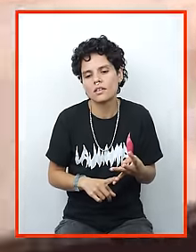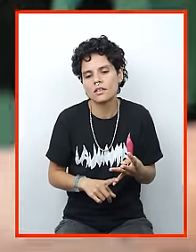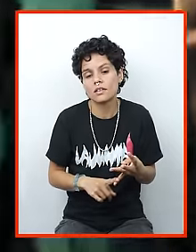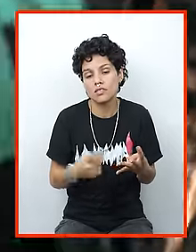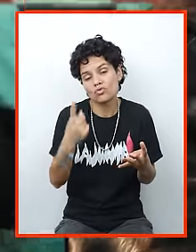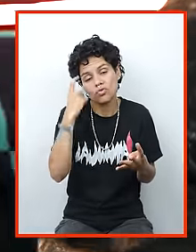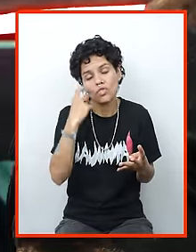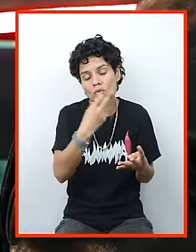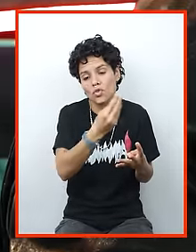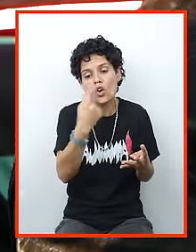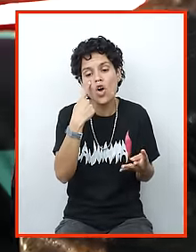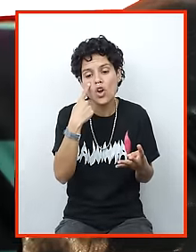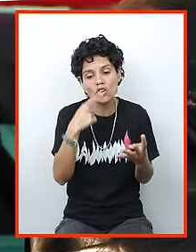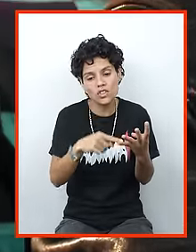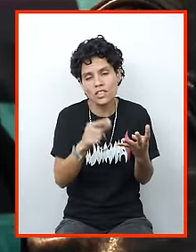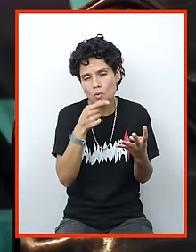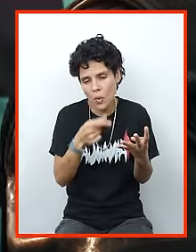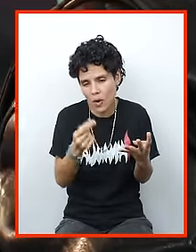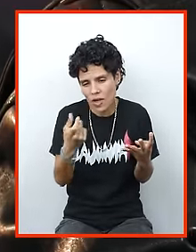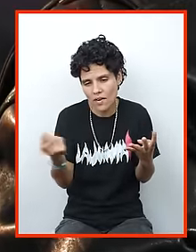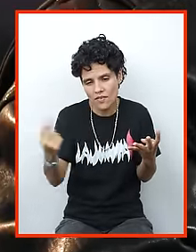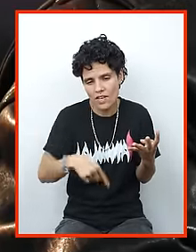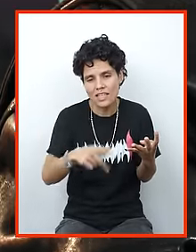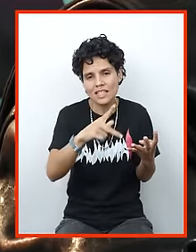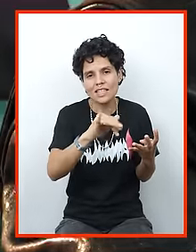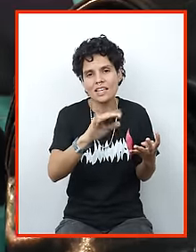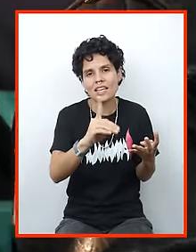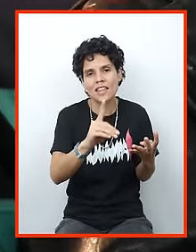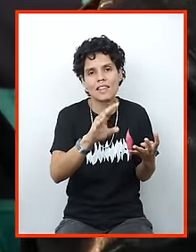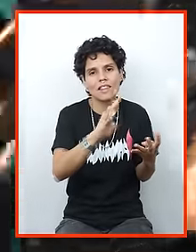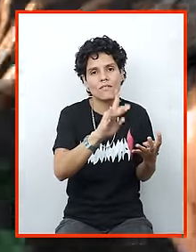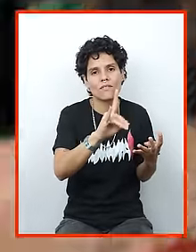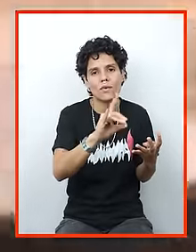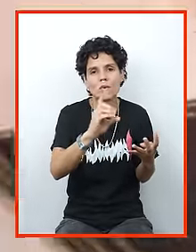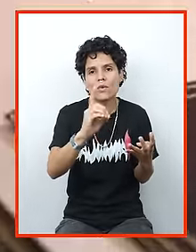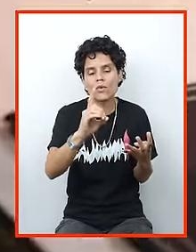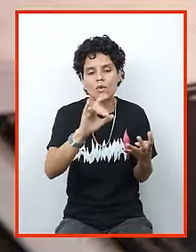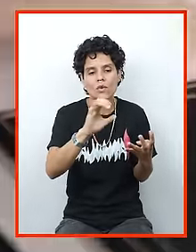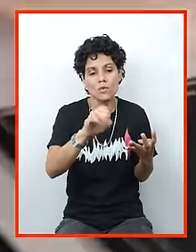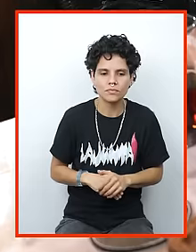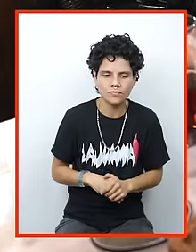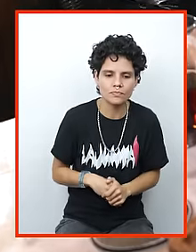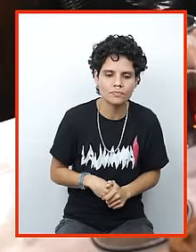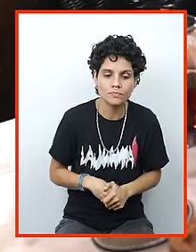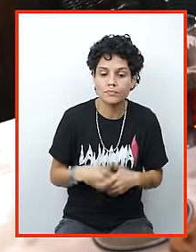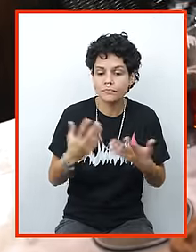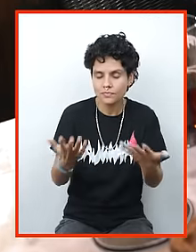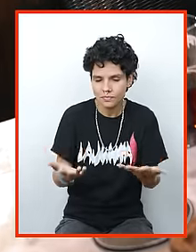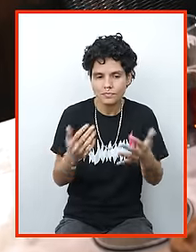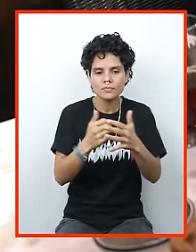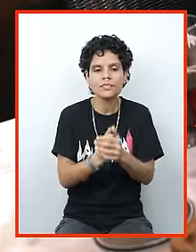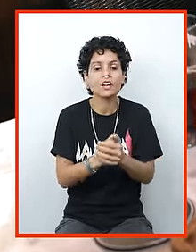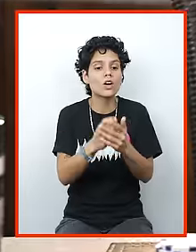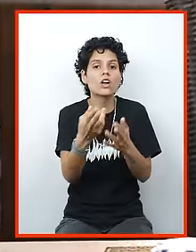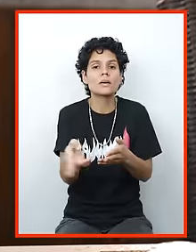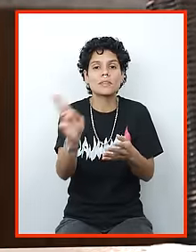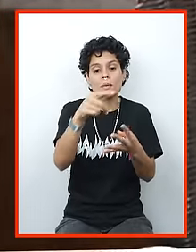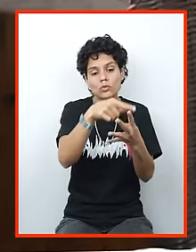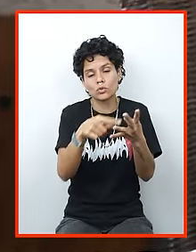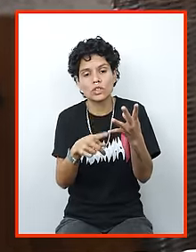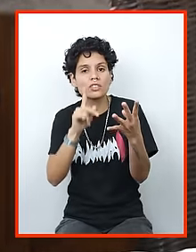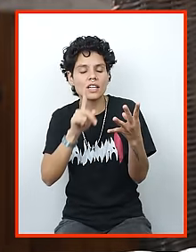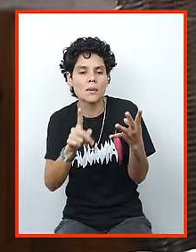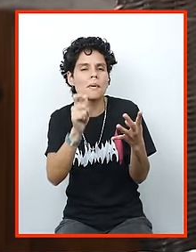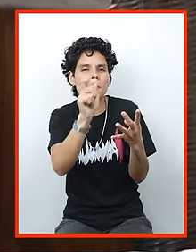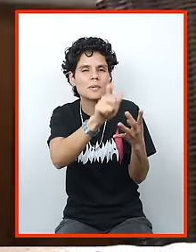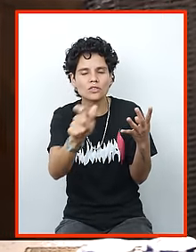para uno que yo creo que muchos conocen y que en breve debería estar acá, que es el Kid Voodoo igual. Kid Voodoo, el otro día estuve con él. Ya, entonces repitamos así tu